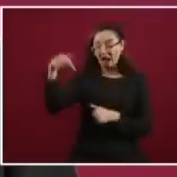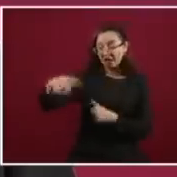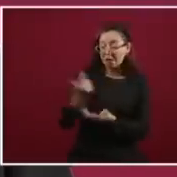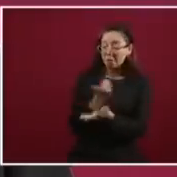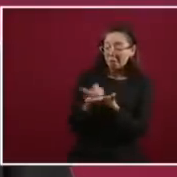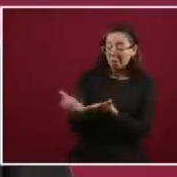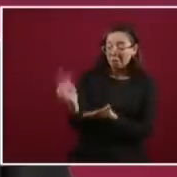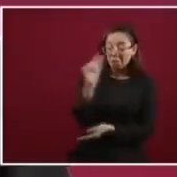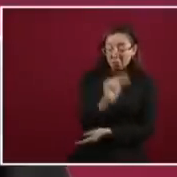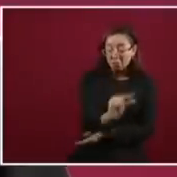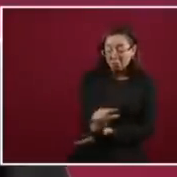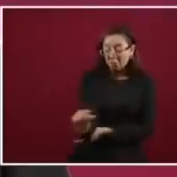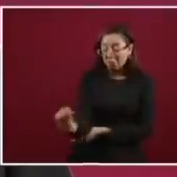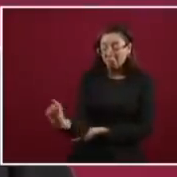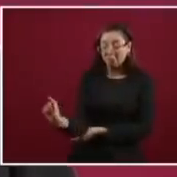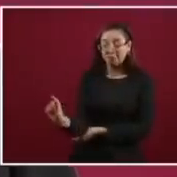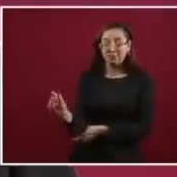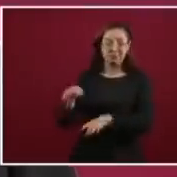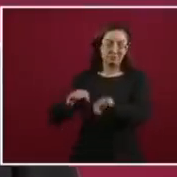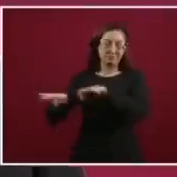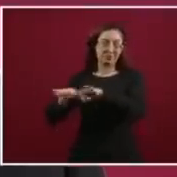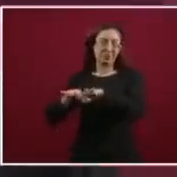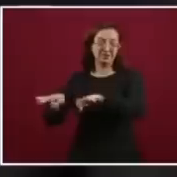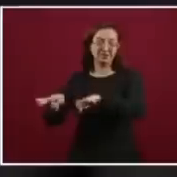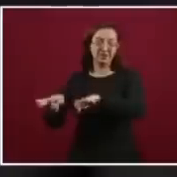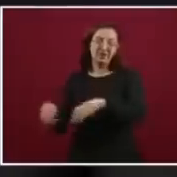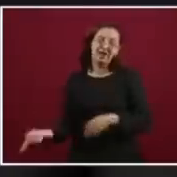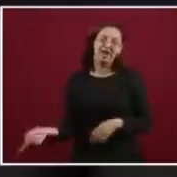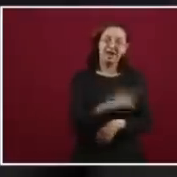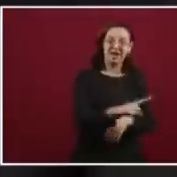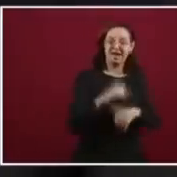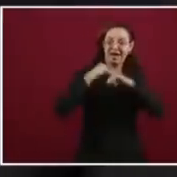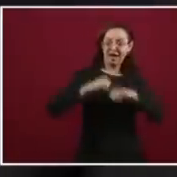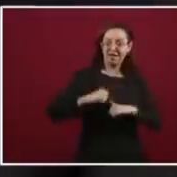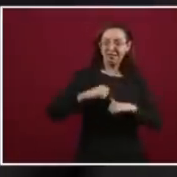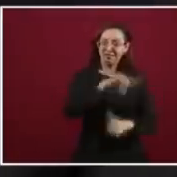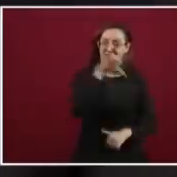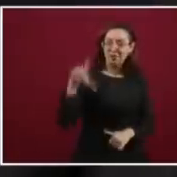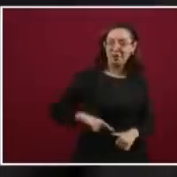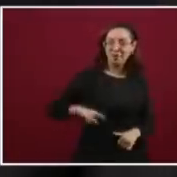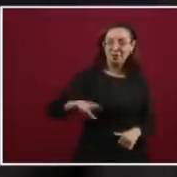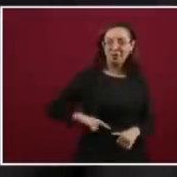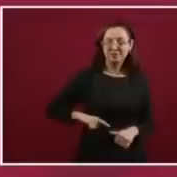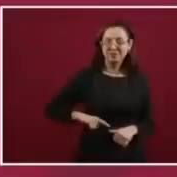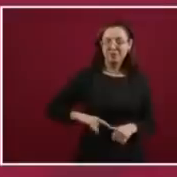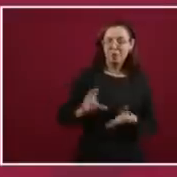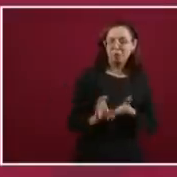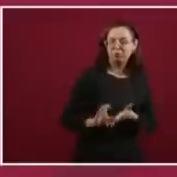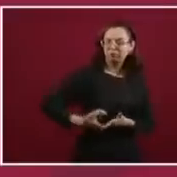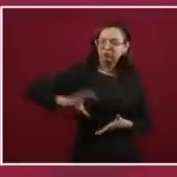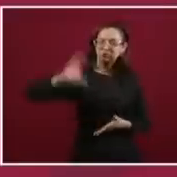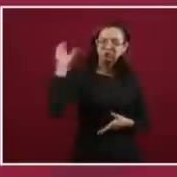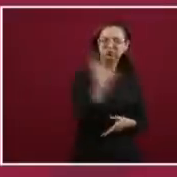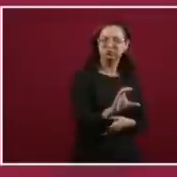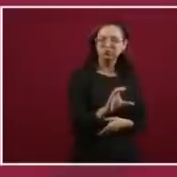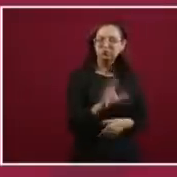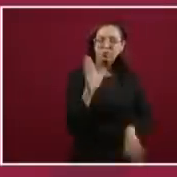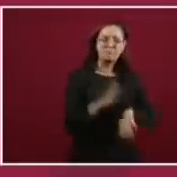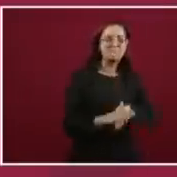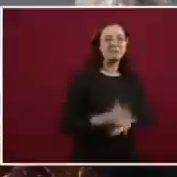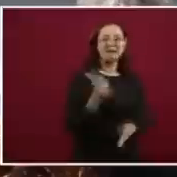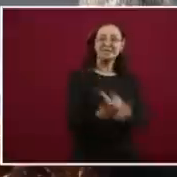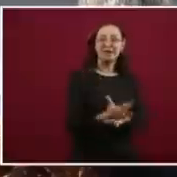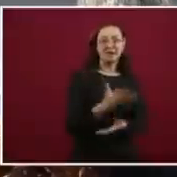los salarios de los trabajadores mientras los salarios de los altos funcionarios públicos los más